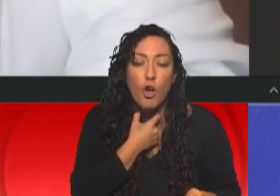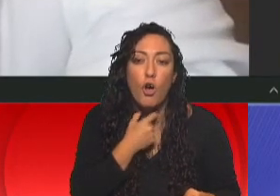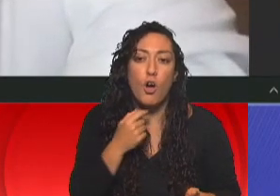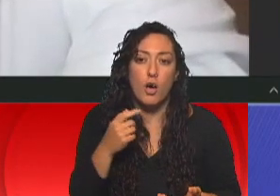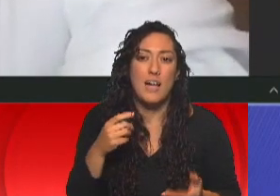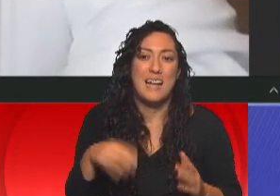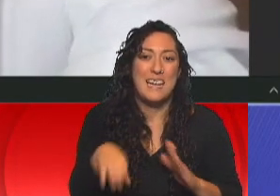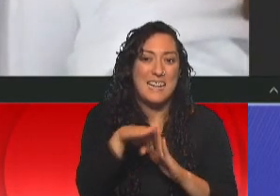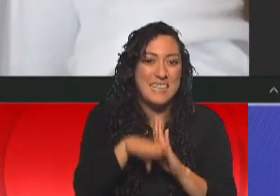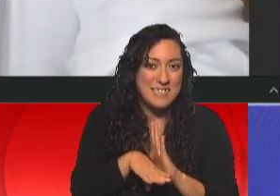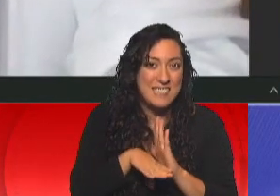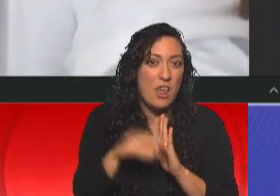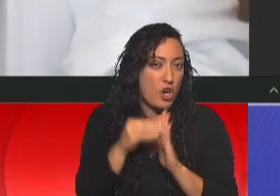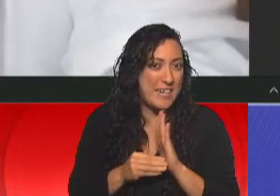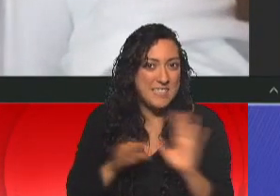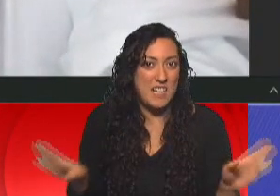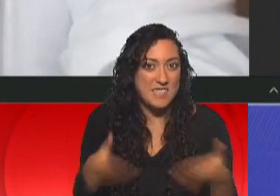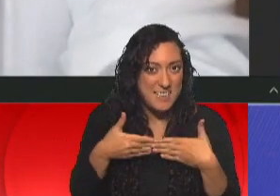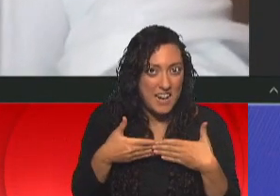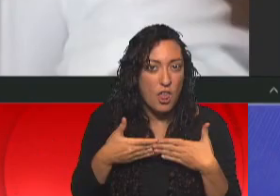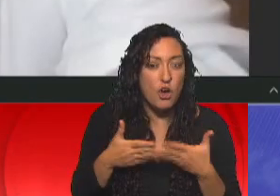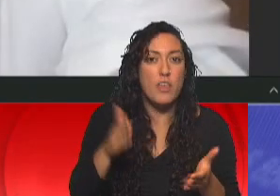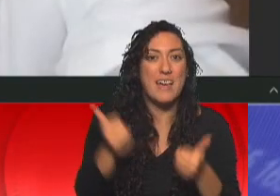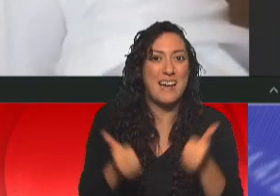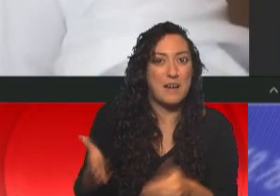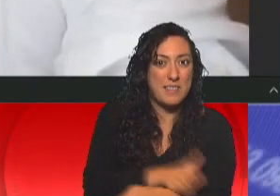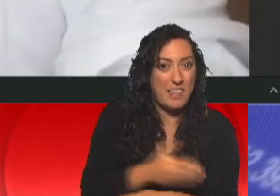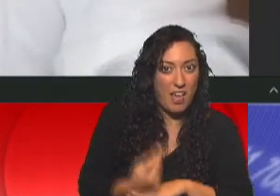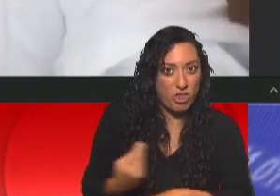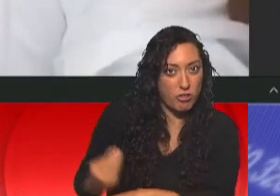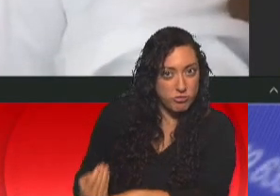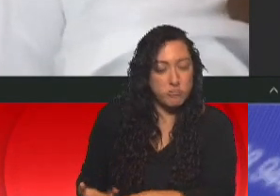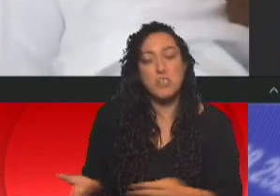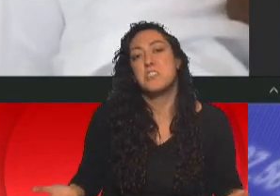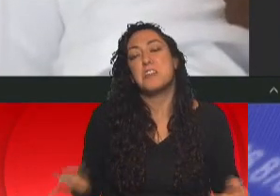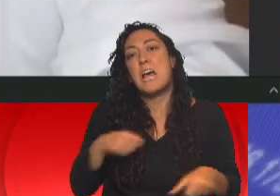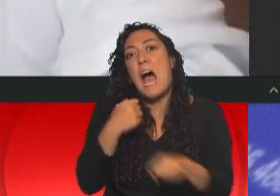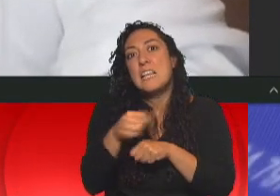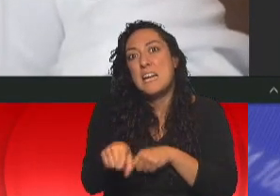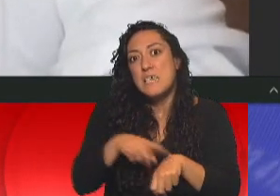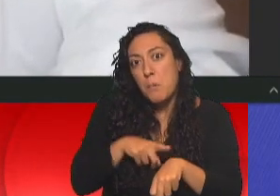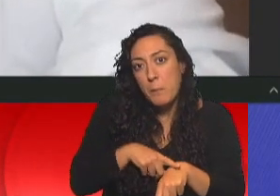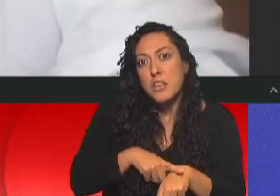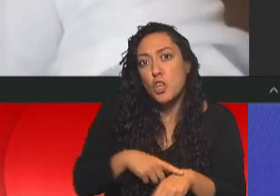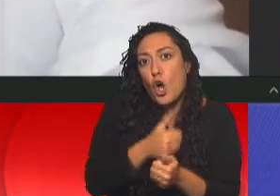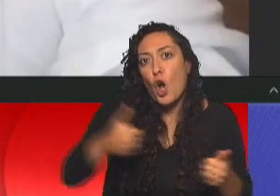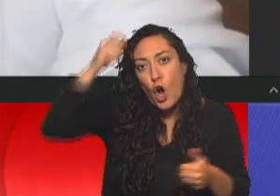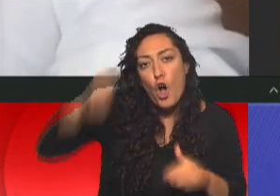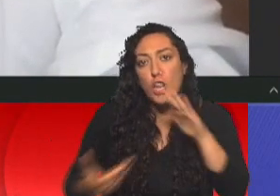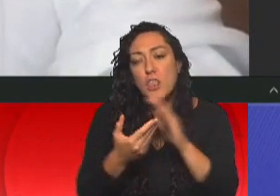cierran, ¿no?, las registraciones, la registración de los candidatos, y hasta ese momento la Corte se puede